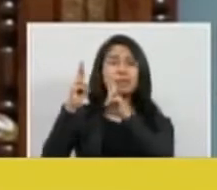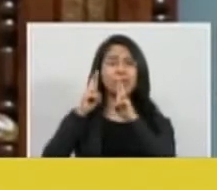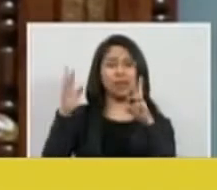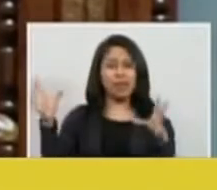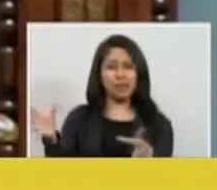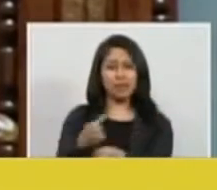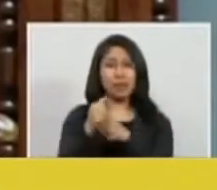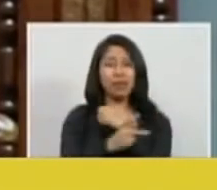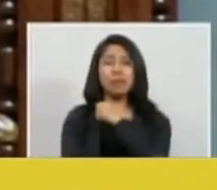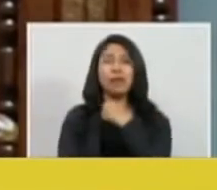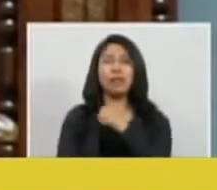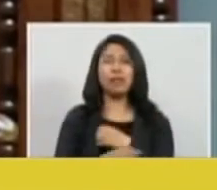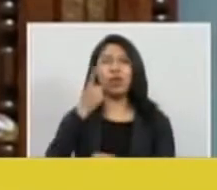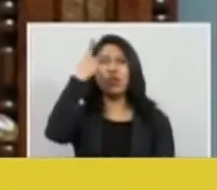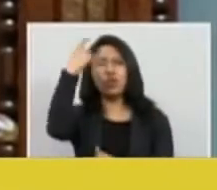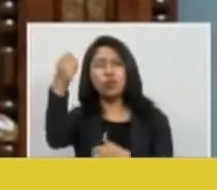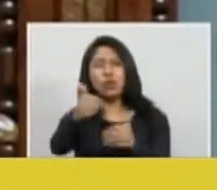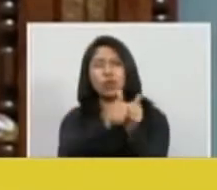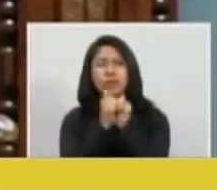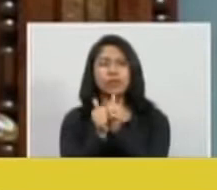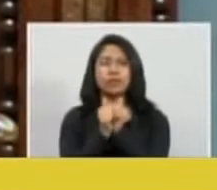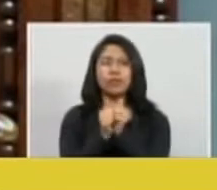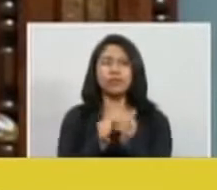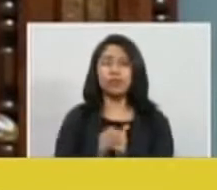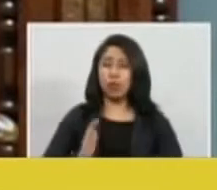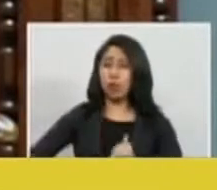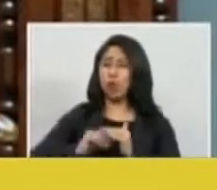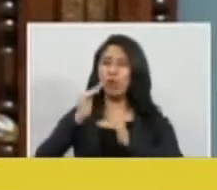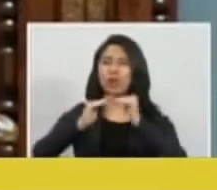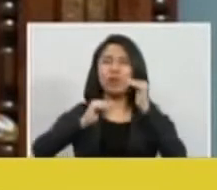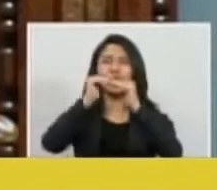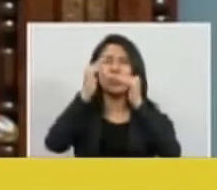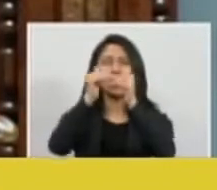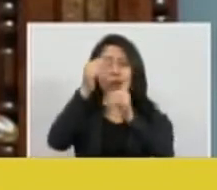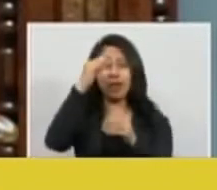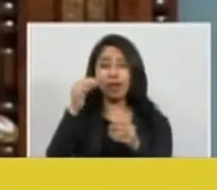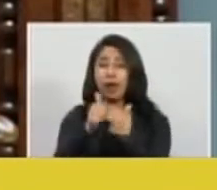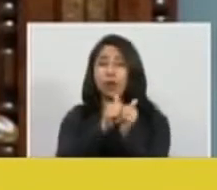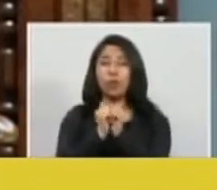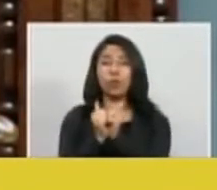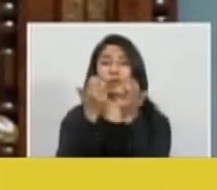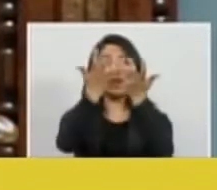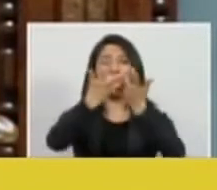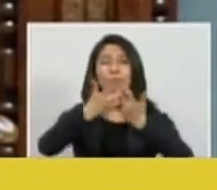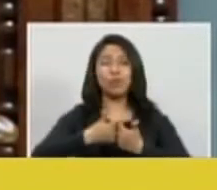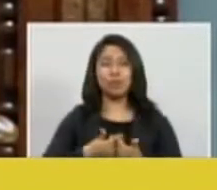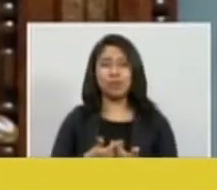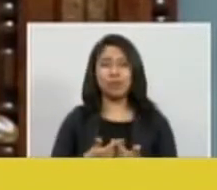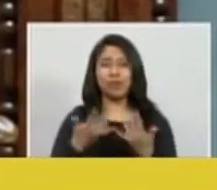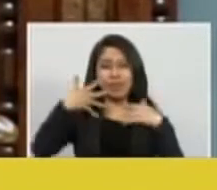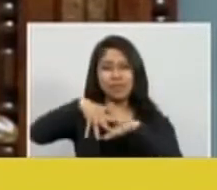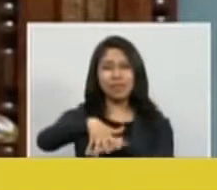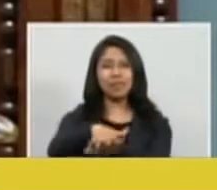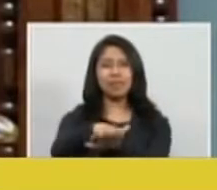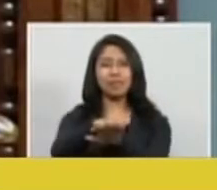patria, soñar juntos, construir hermandad, armonía,